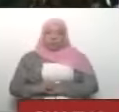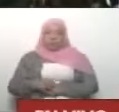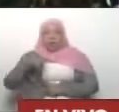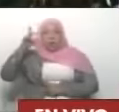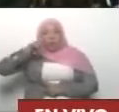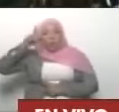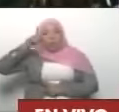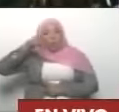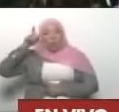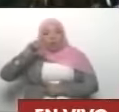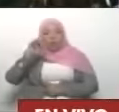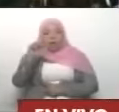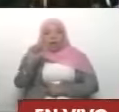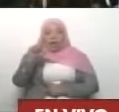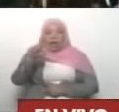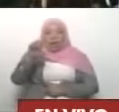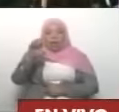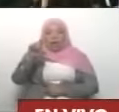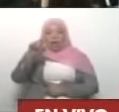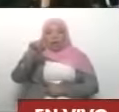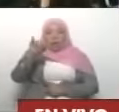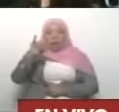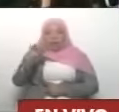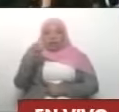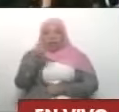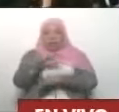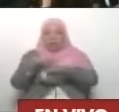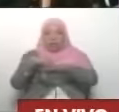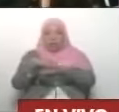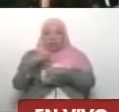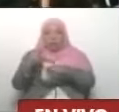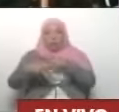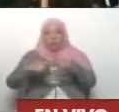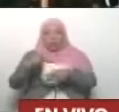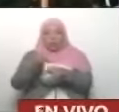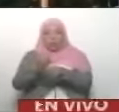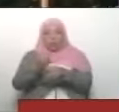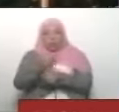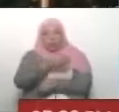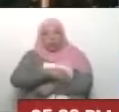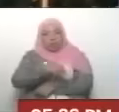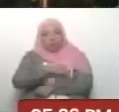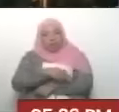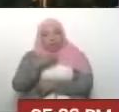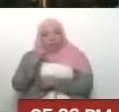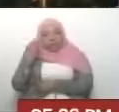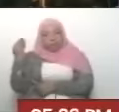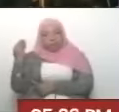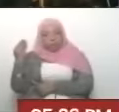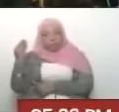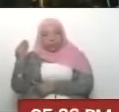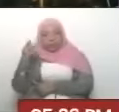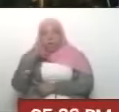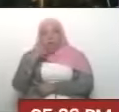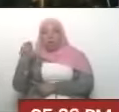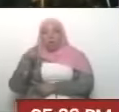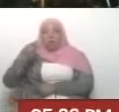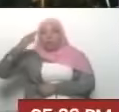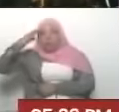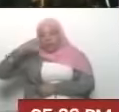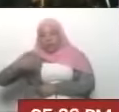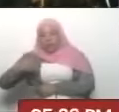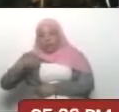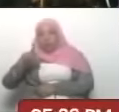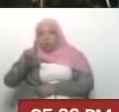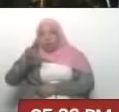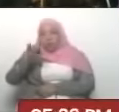Profesor Alexis Corredor, nuevo ministro del Proceso Social del Trabajo. Joven militar